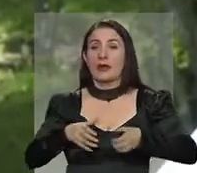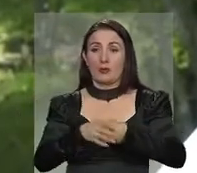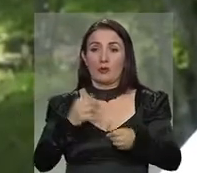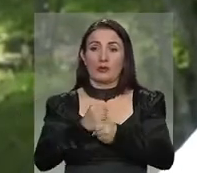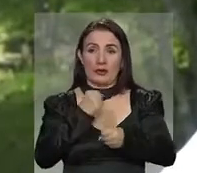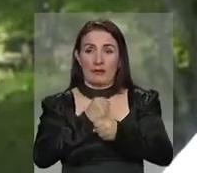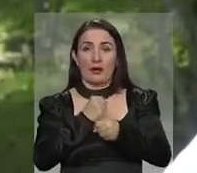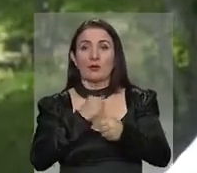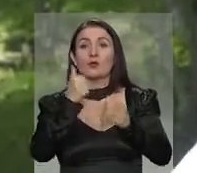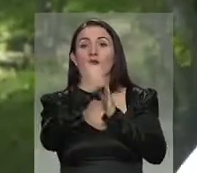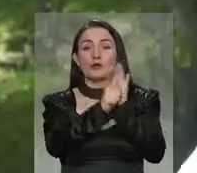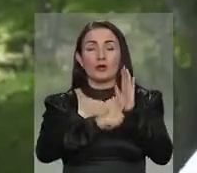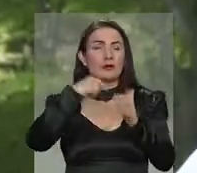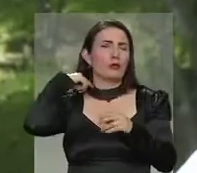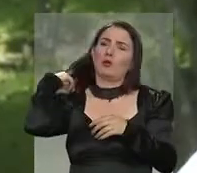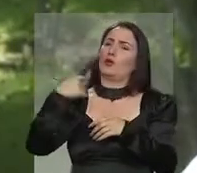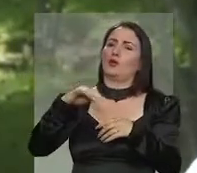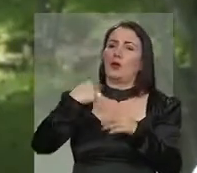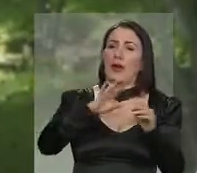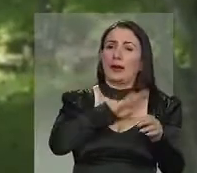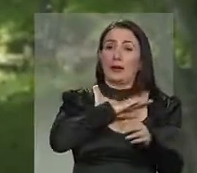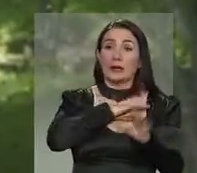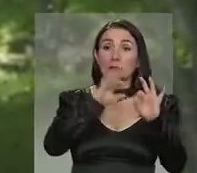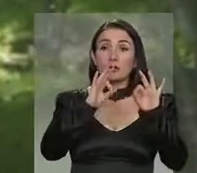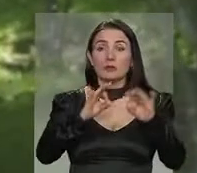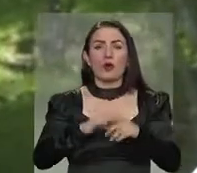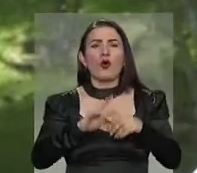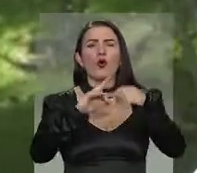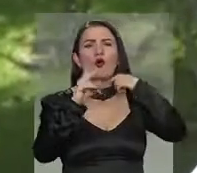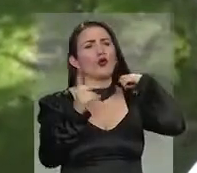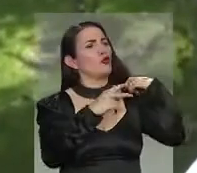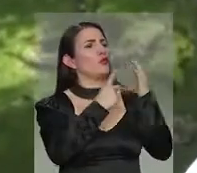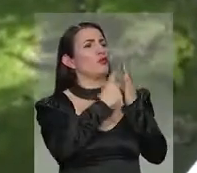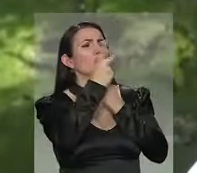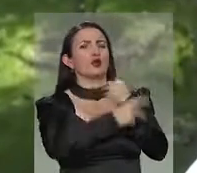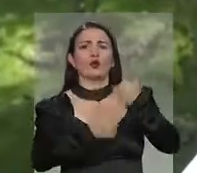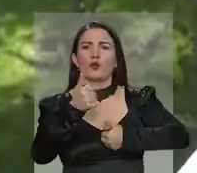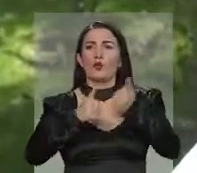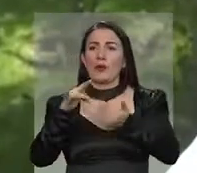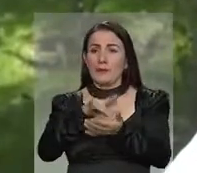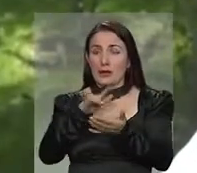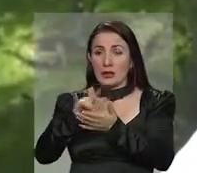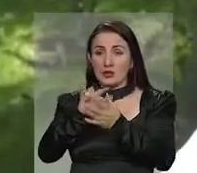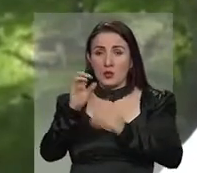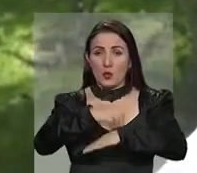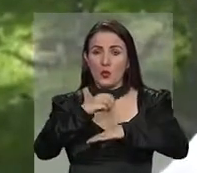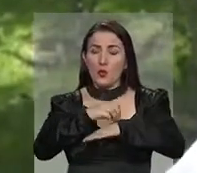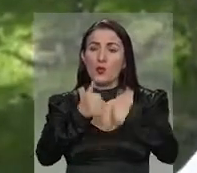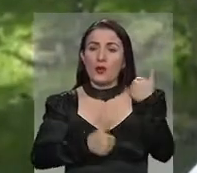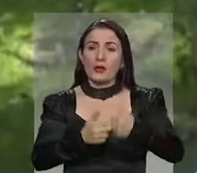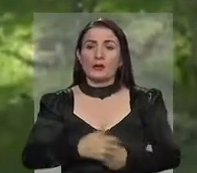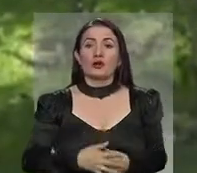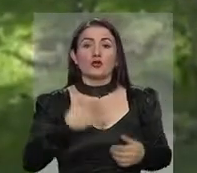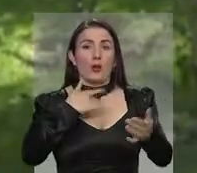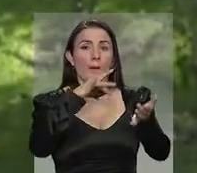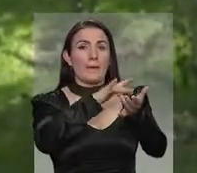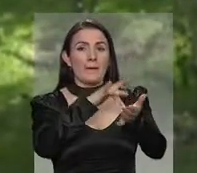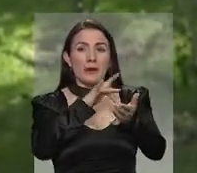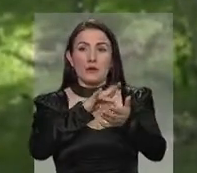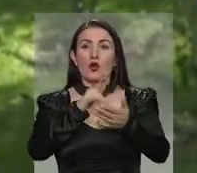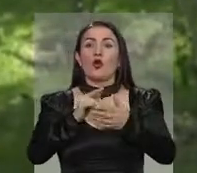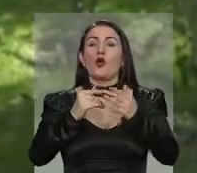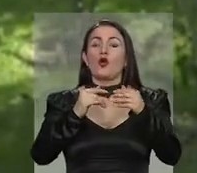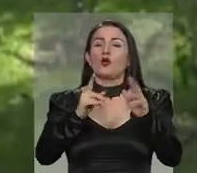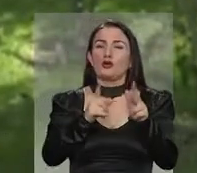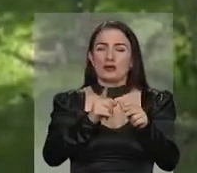trabajo en este programa que tiene la alcaldía. ¿En qué otros proyectos has participado en la organización? He participado en el proyecto de